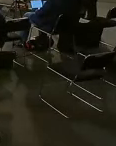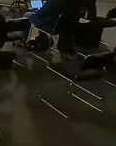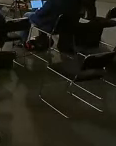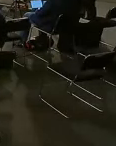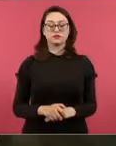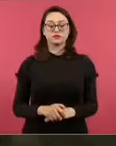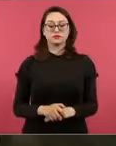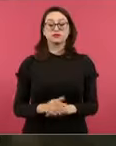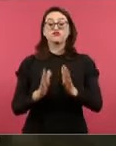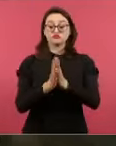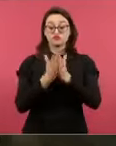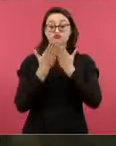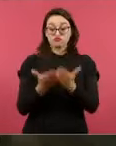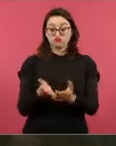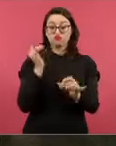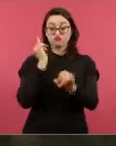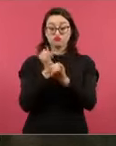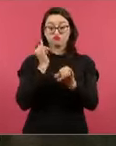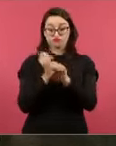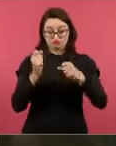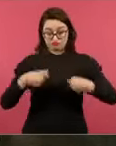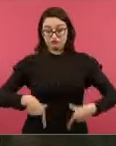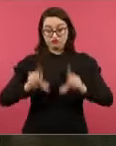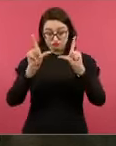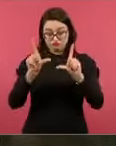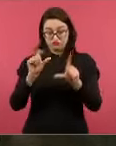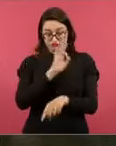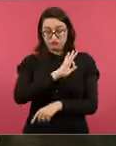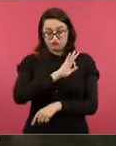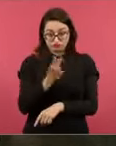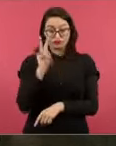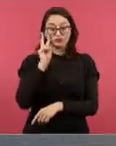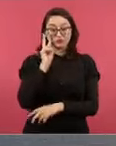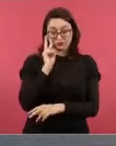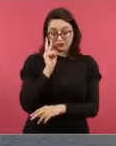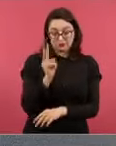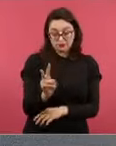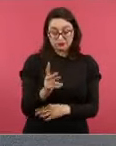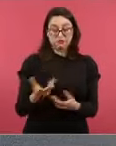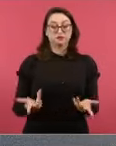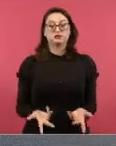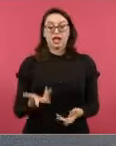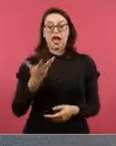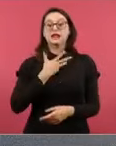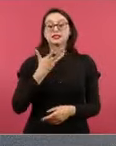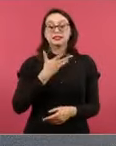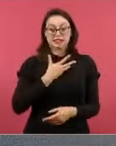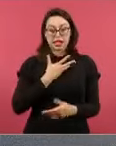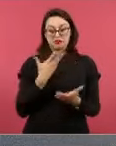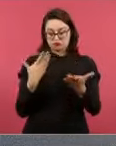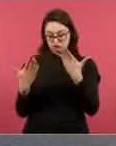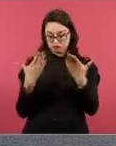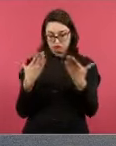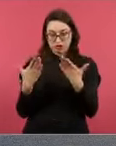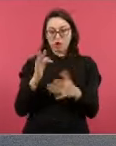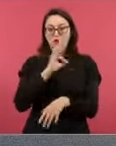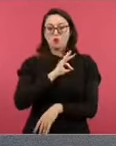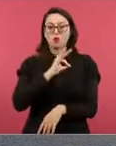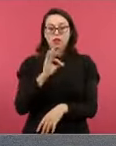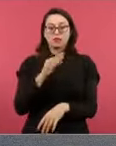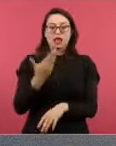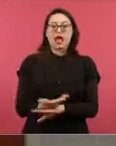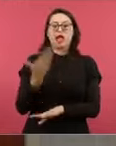libro, si lo quieren comparar con los fascículos, si lo quieren comparar con el libro ya compendiado nuevamente, ahí podrán ustedes